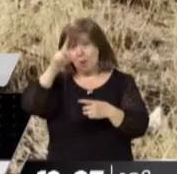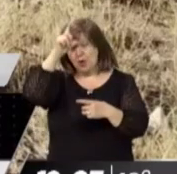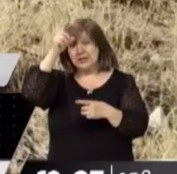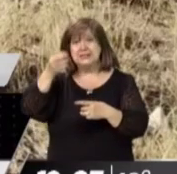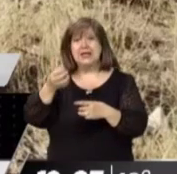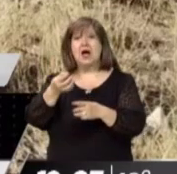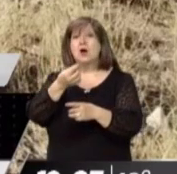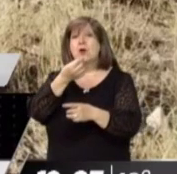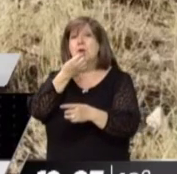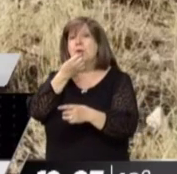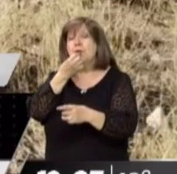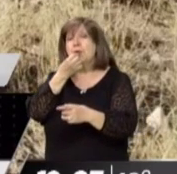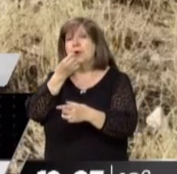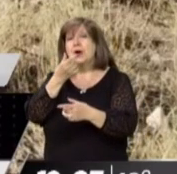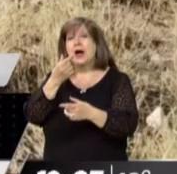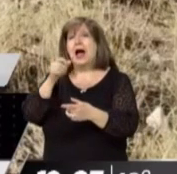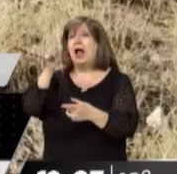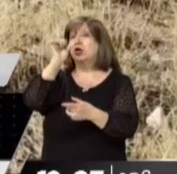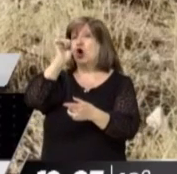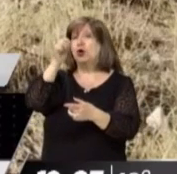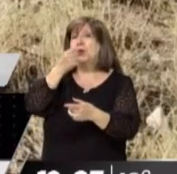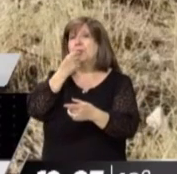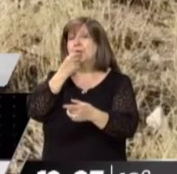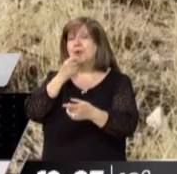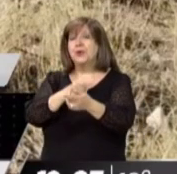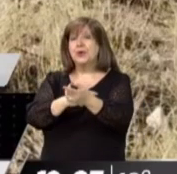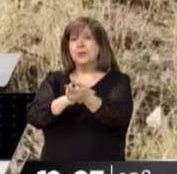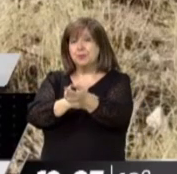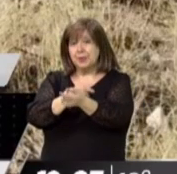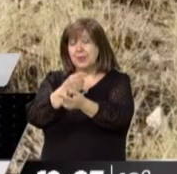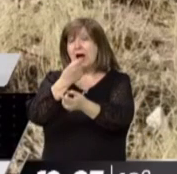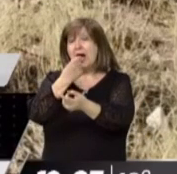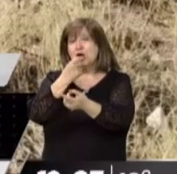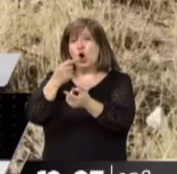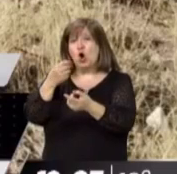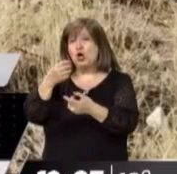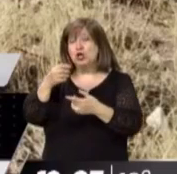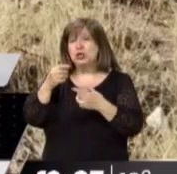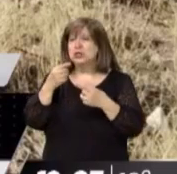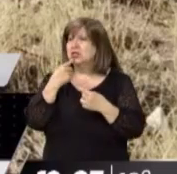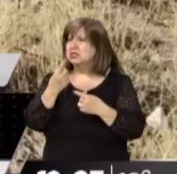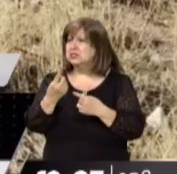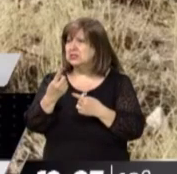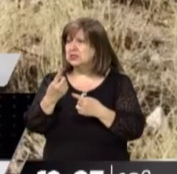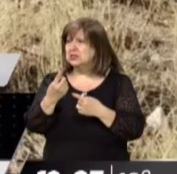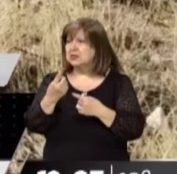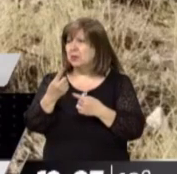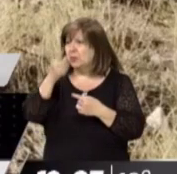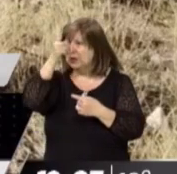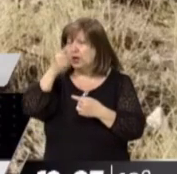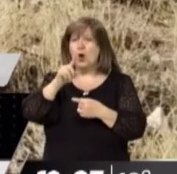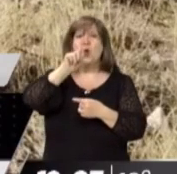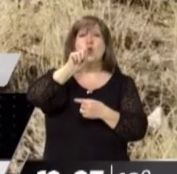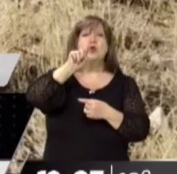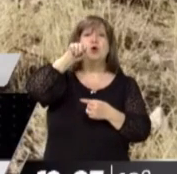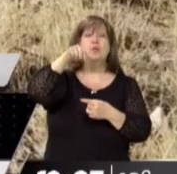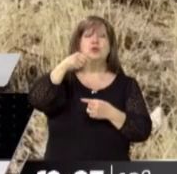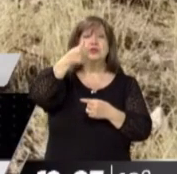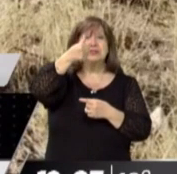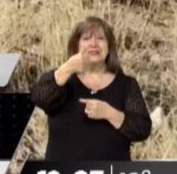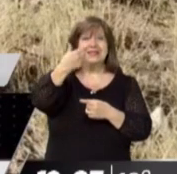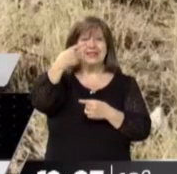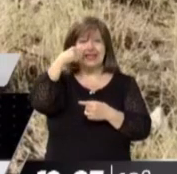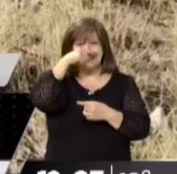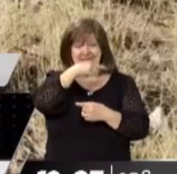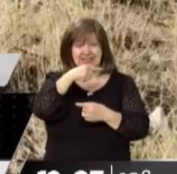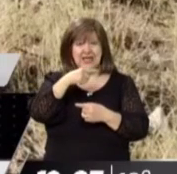registro o el estudio que determina cuánto alcohol en sangre pueden llegar a tener, ¿cierto? Ella dio y arrojó